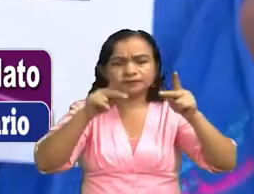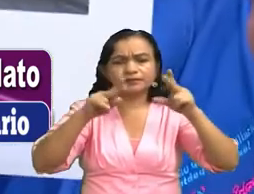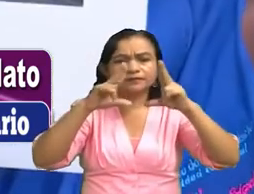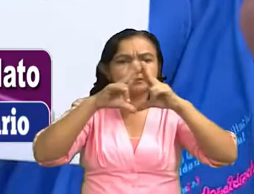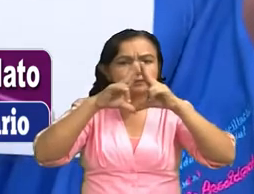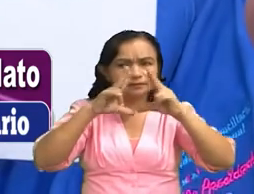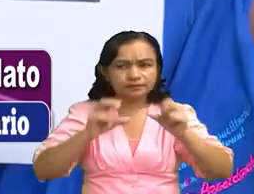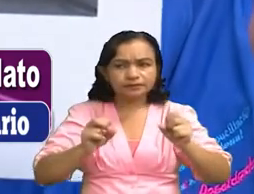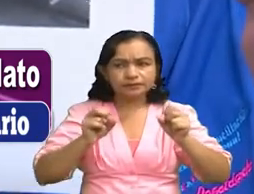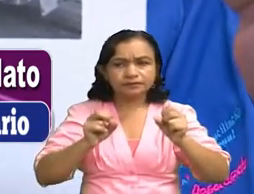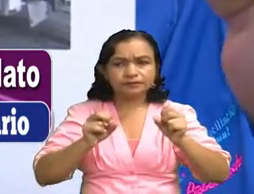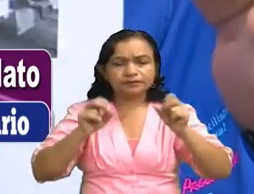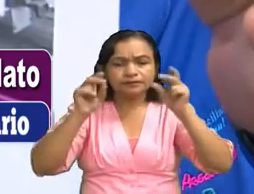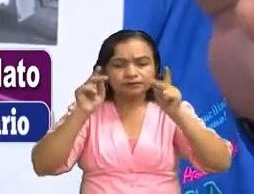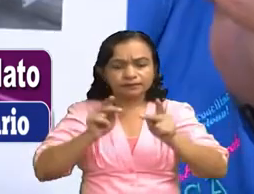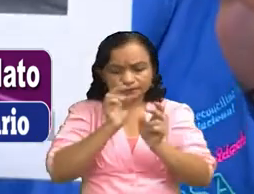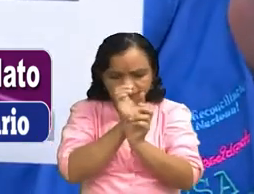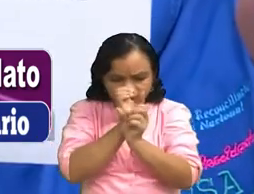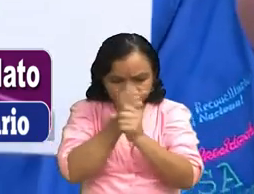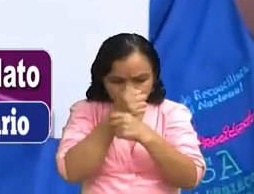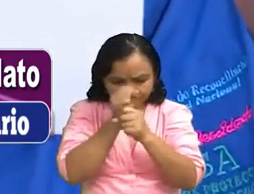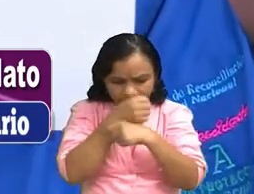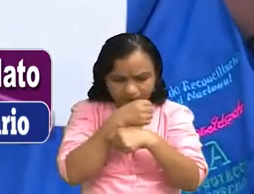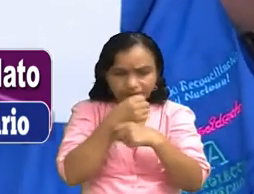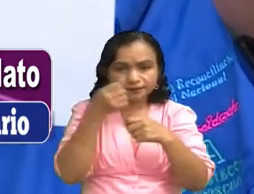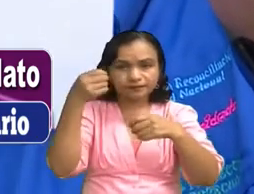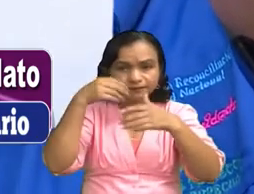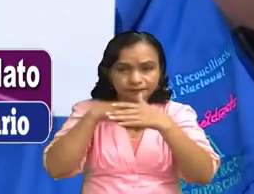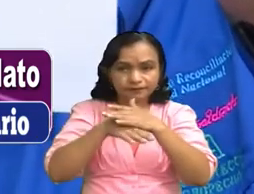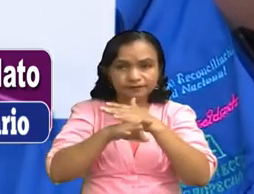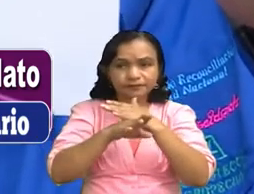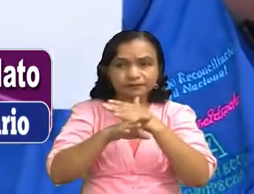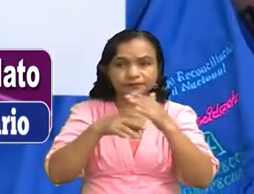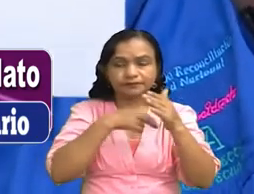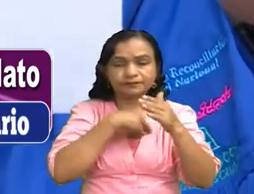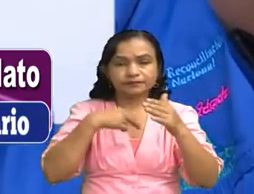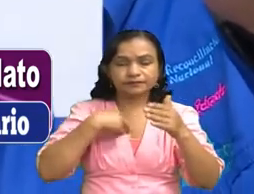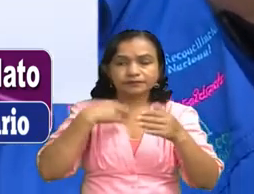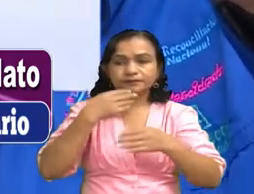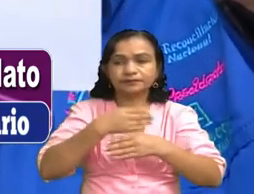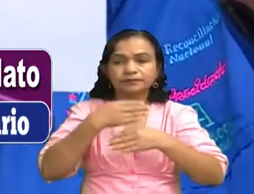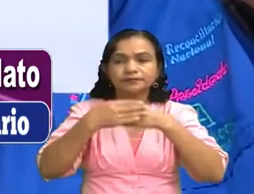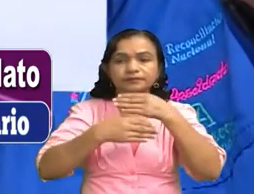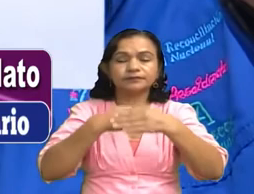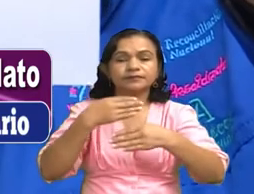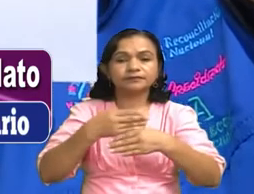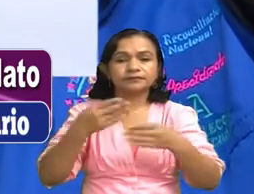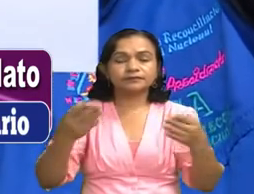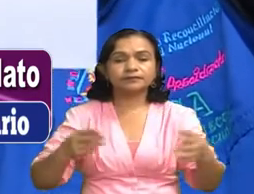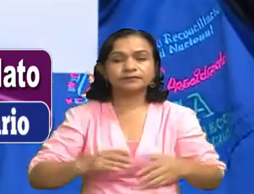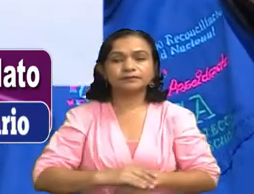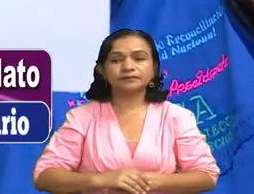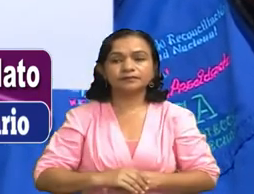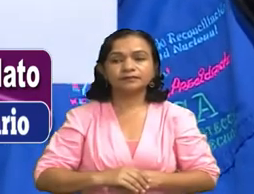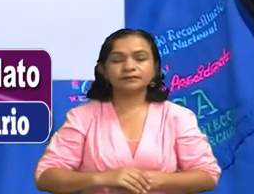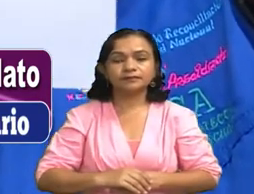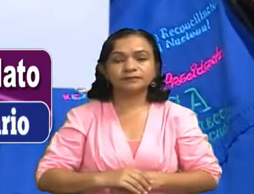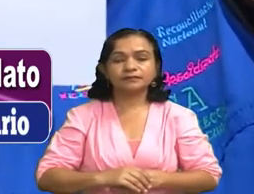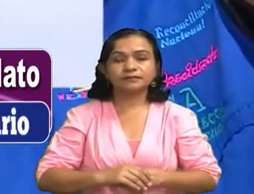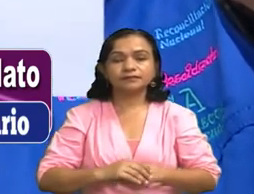nicaragüenses, con okay, la gente de laboratorio, y se mandó a construir, ¿verdad?,